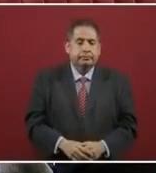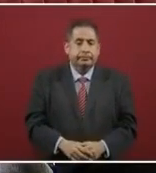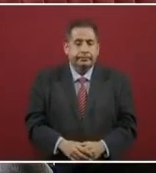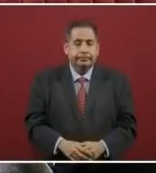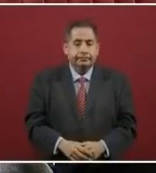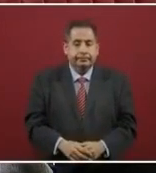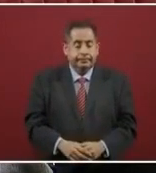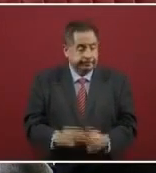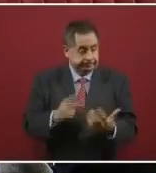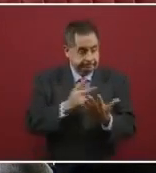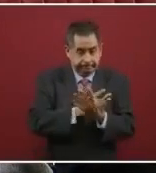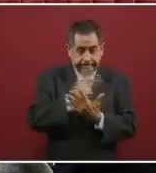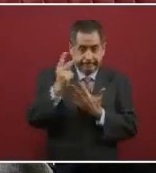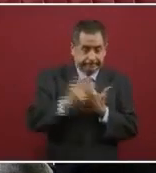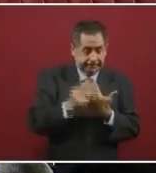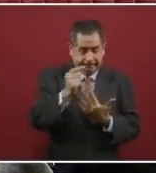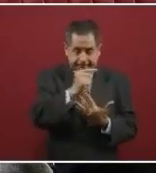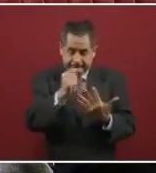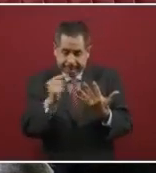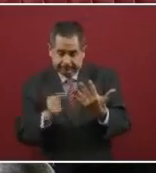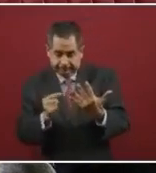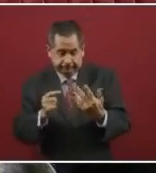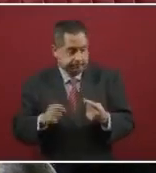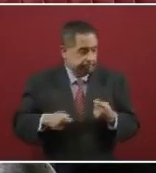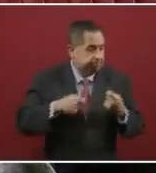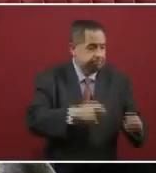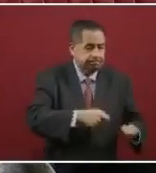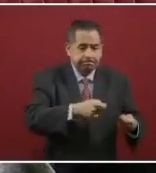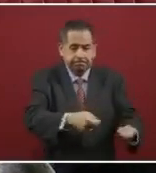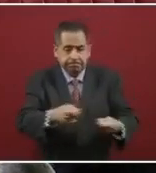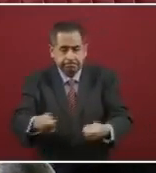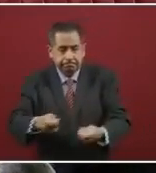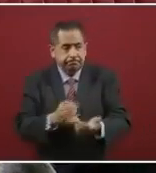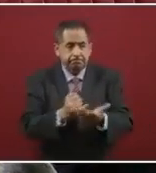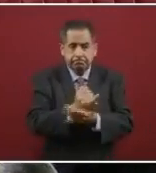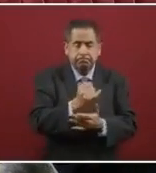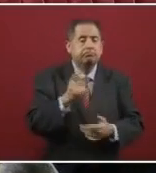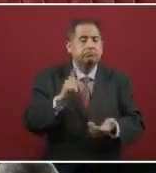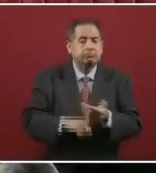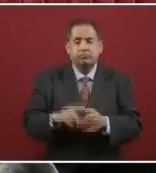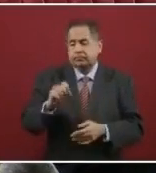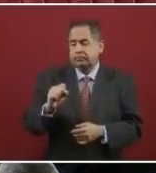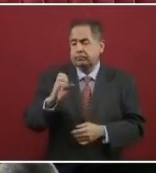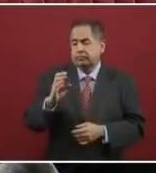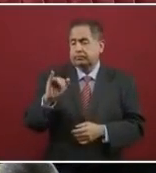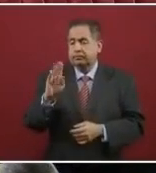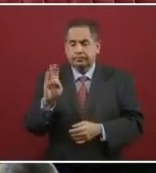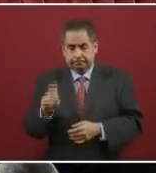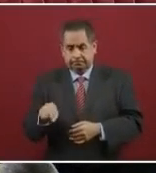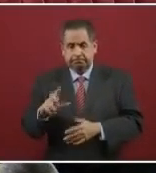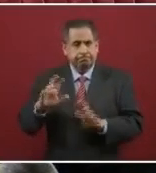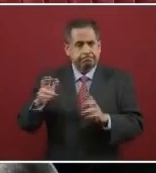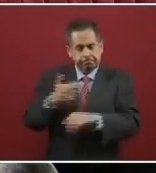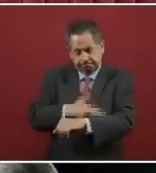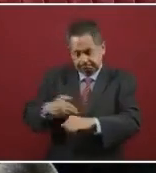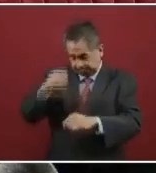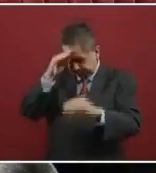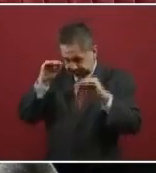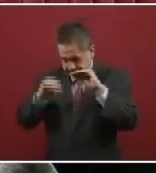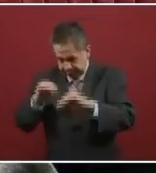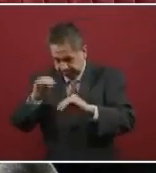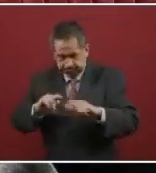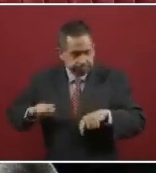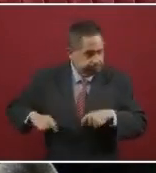programas integrales para el desarrollo son los programas que justamente desarrolló la Secretaría de Bienestar y